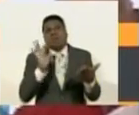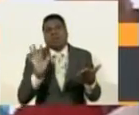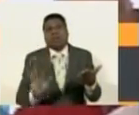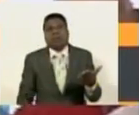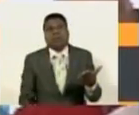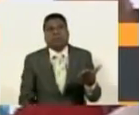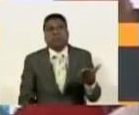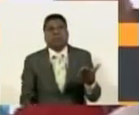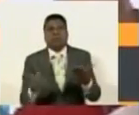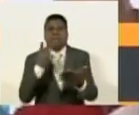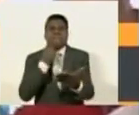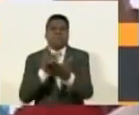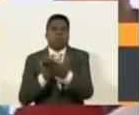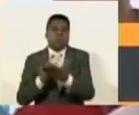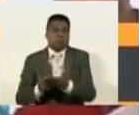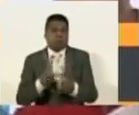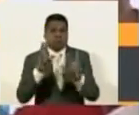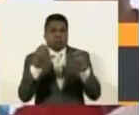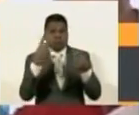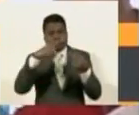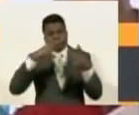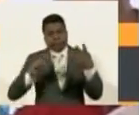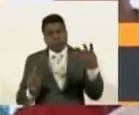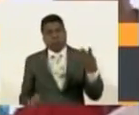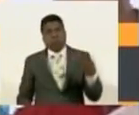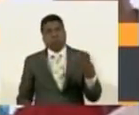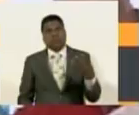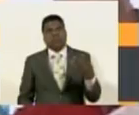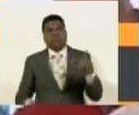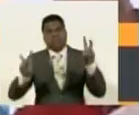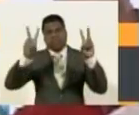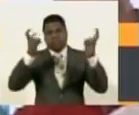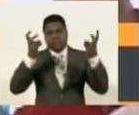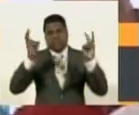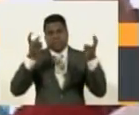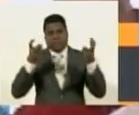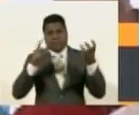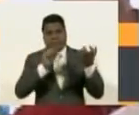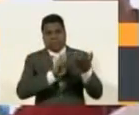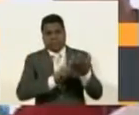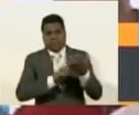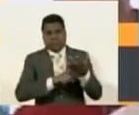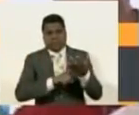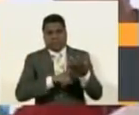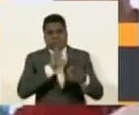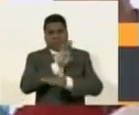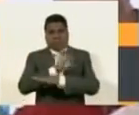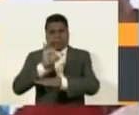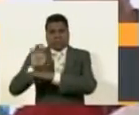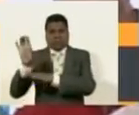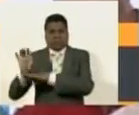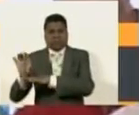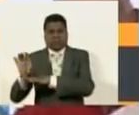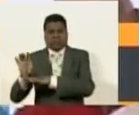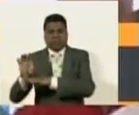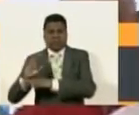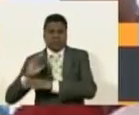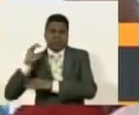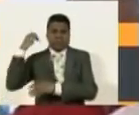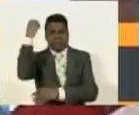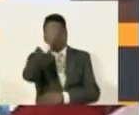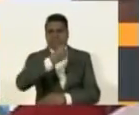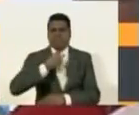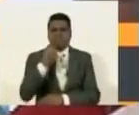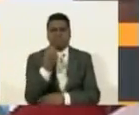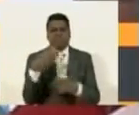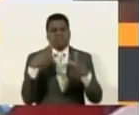Uno puede proponer muchas cosas sobre este tema. Es blindar esta constitución, consolidarla para que no le pase lo